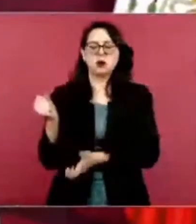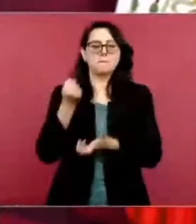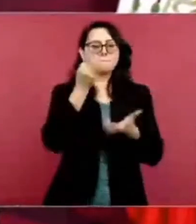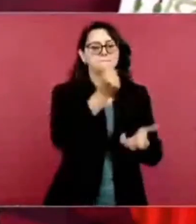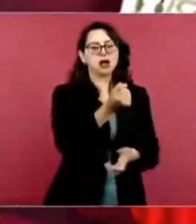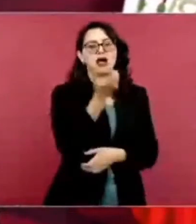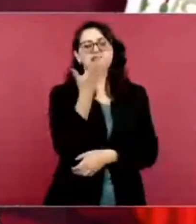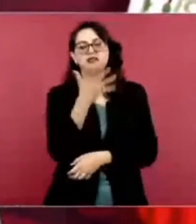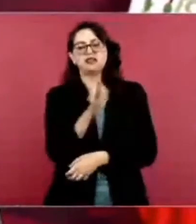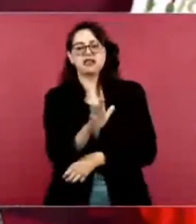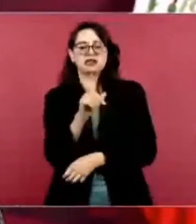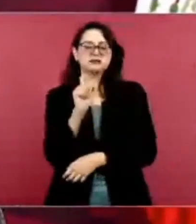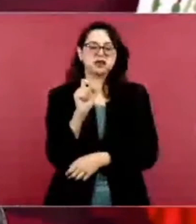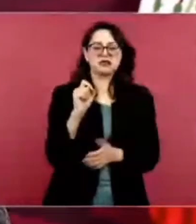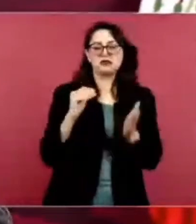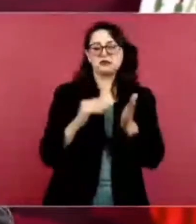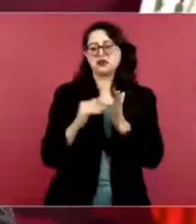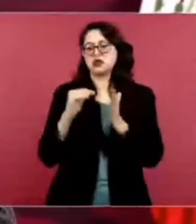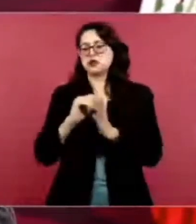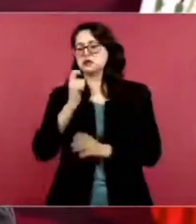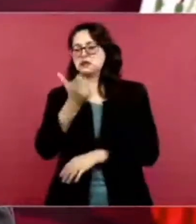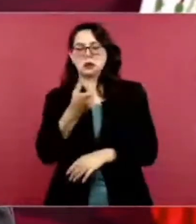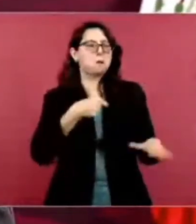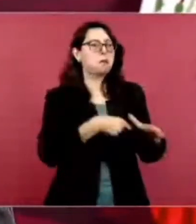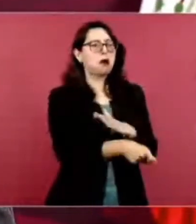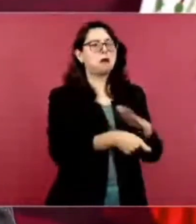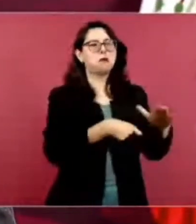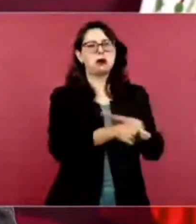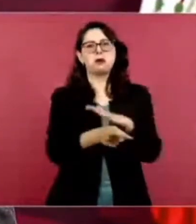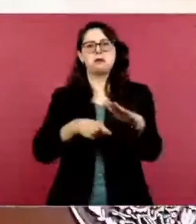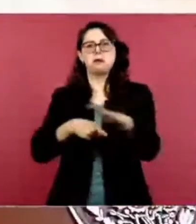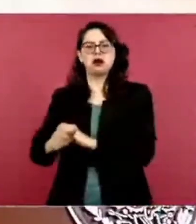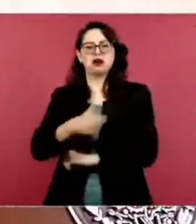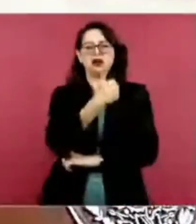de 10, 20 millones de pesos.